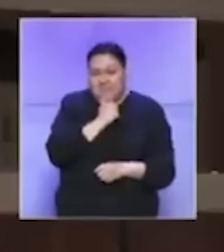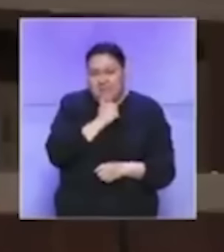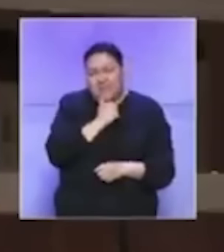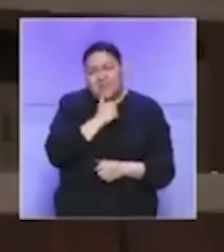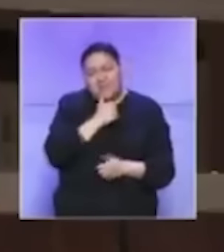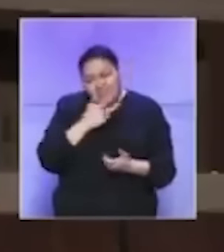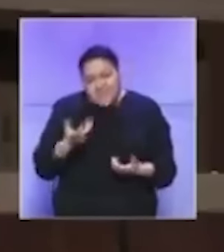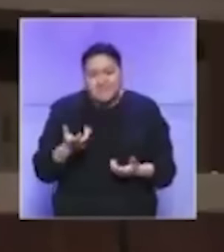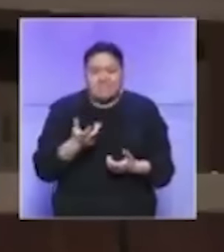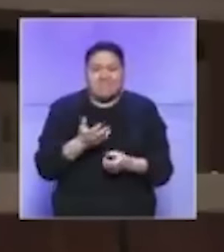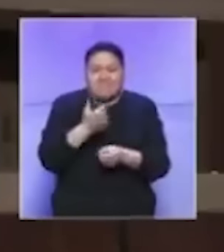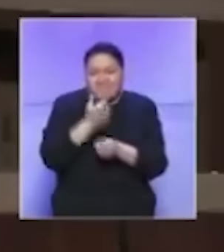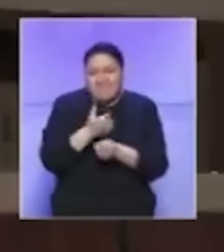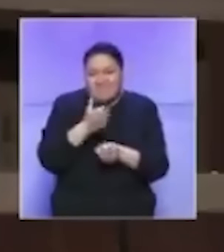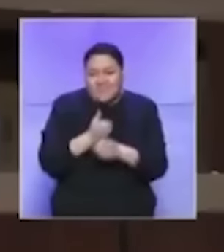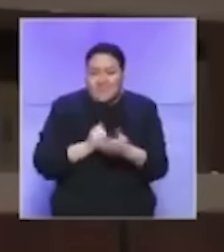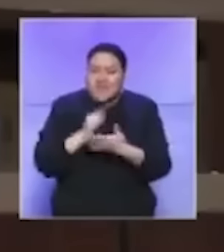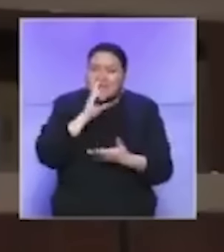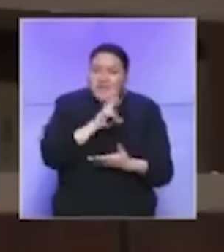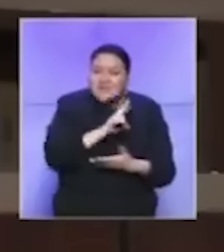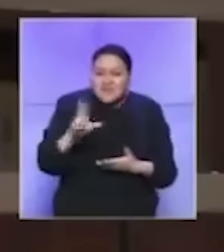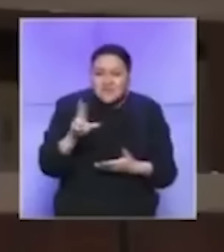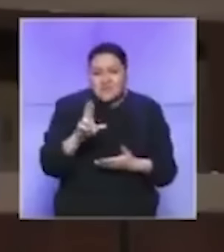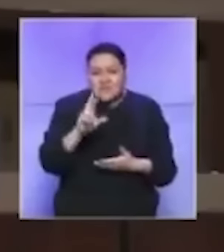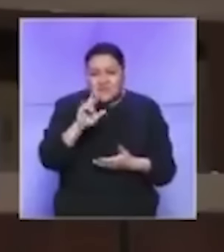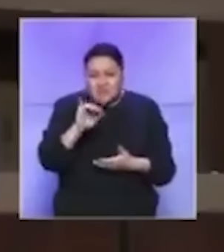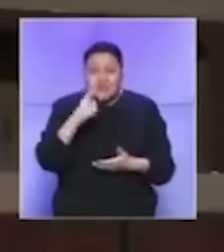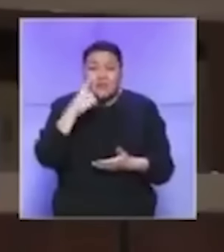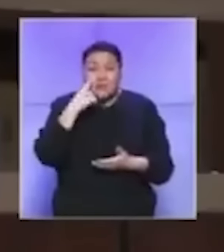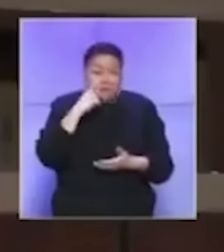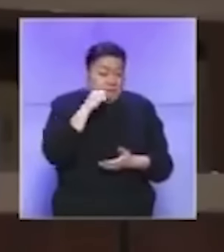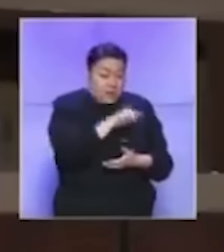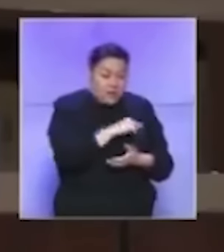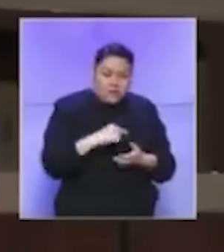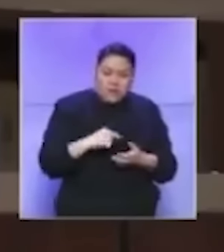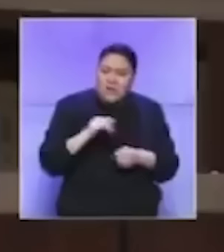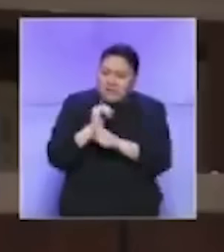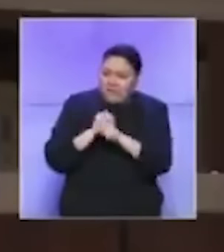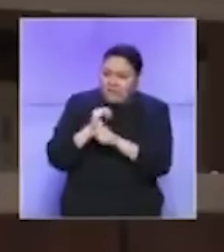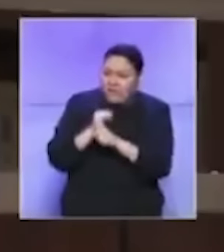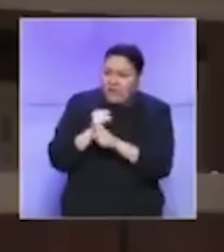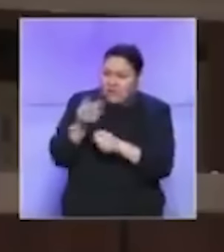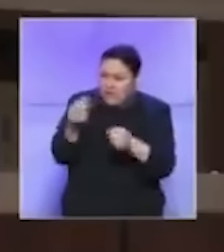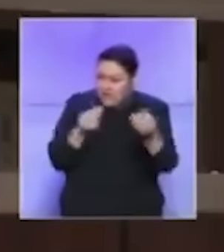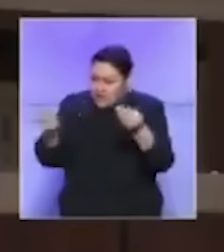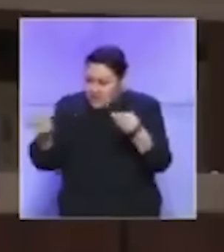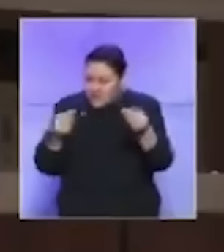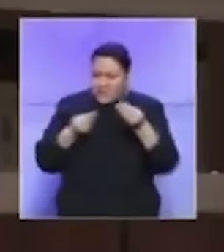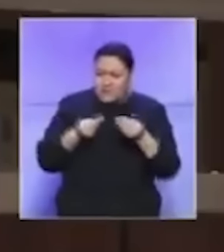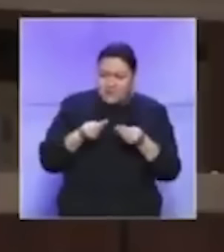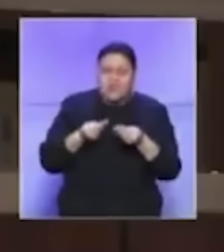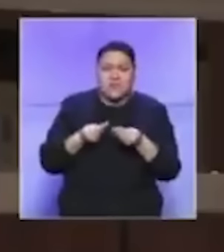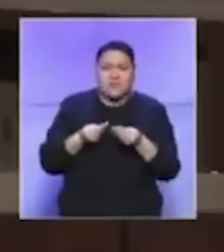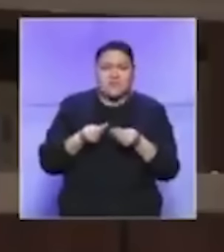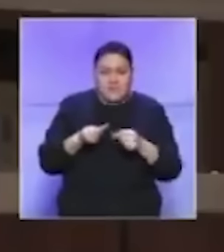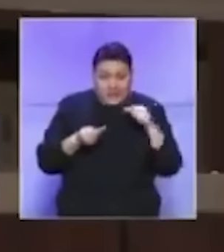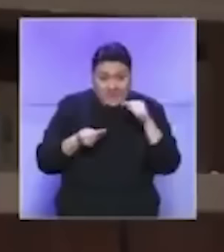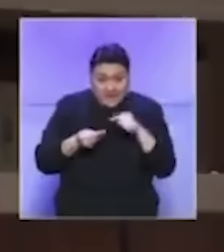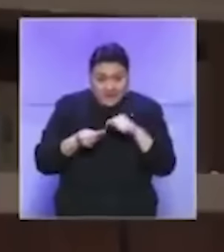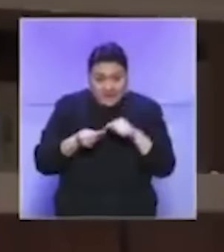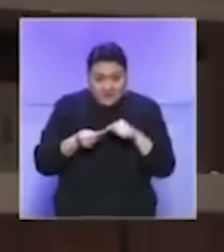lo que también tendríamos que determinar, si los requerimientos que son necesarios